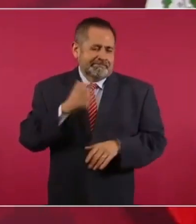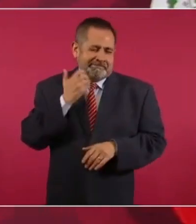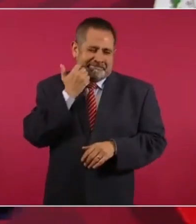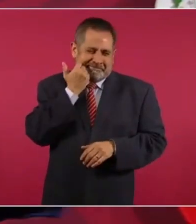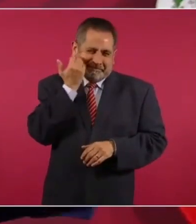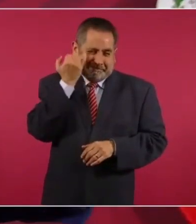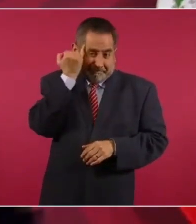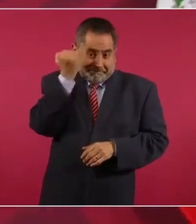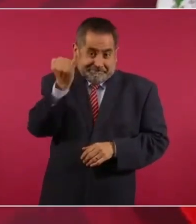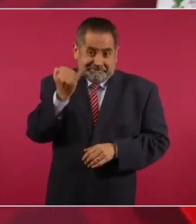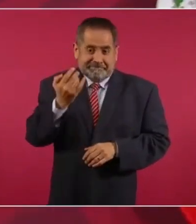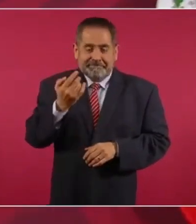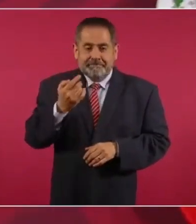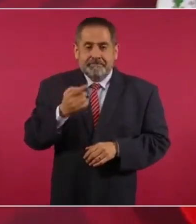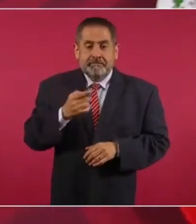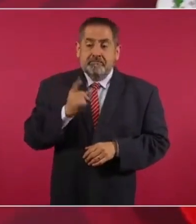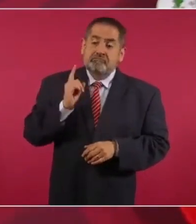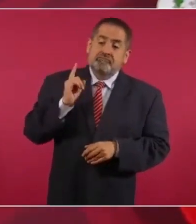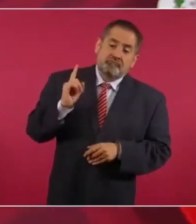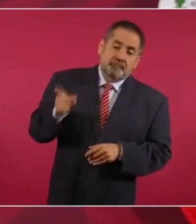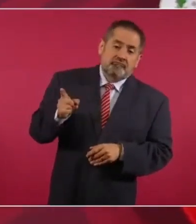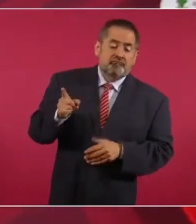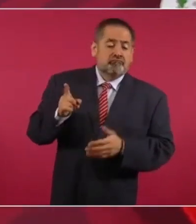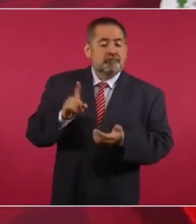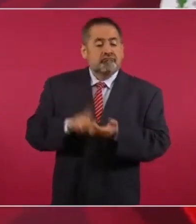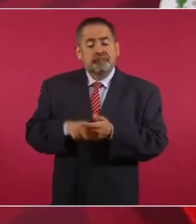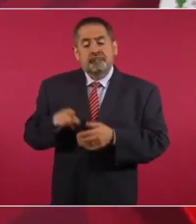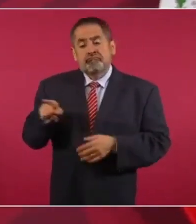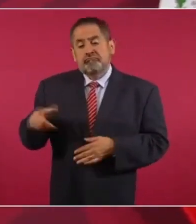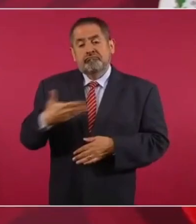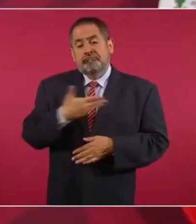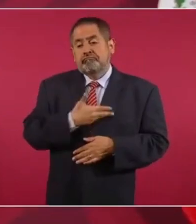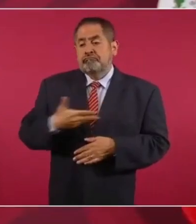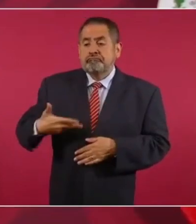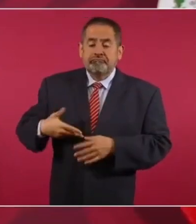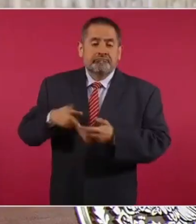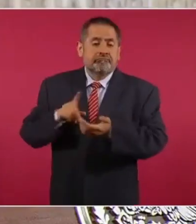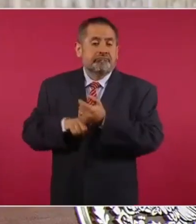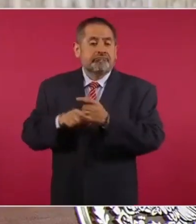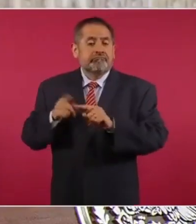de que se ordenó